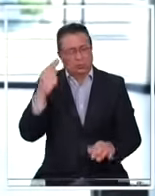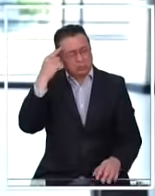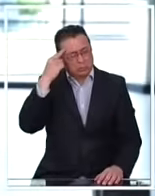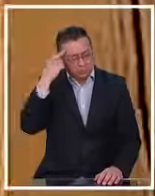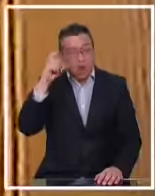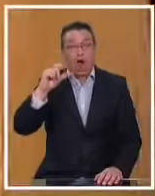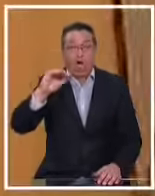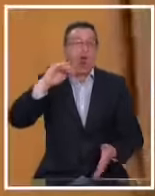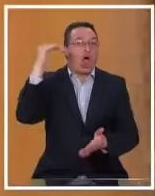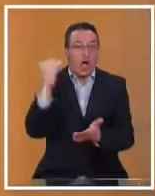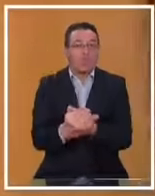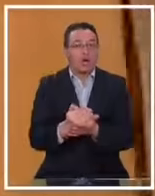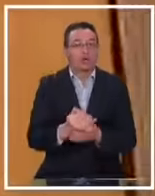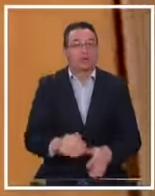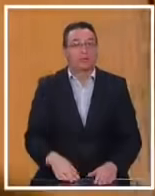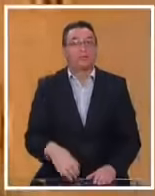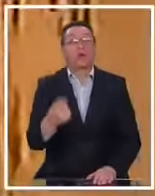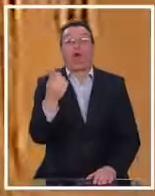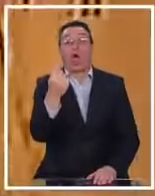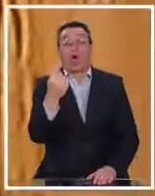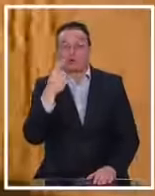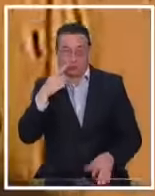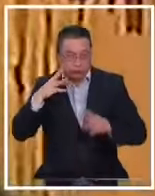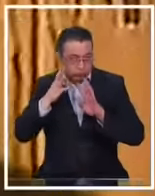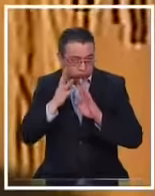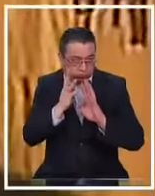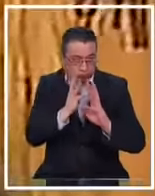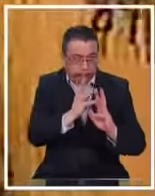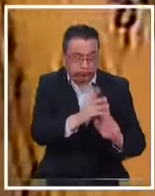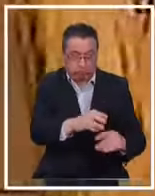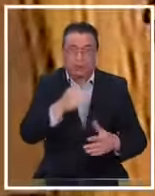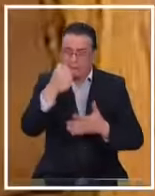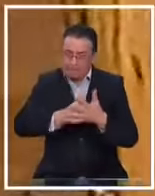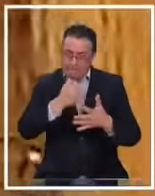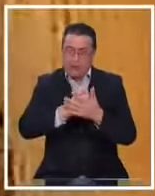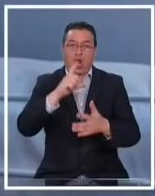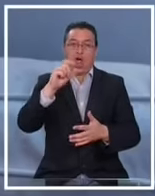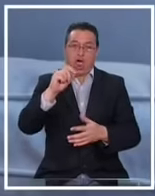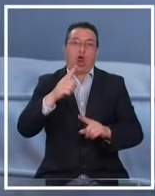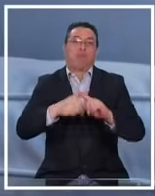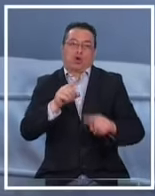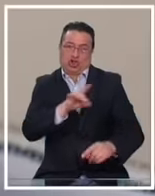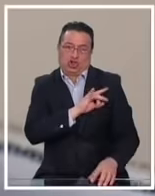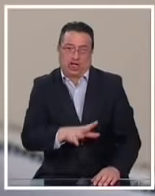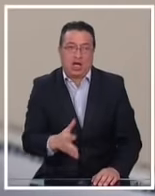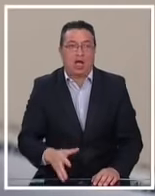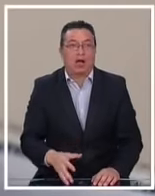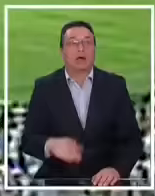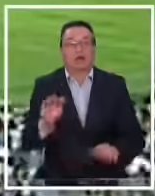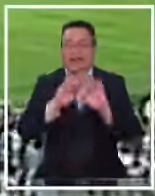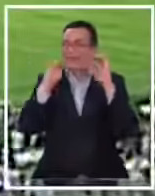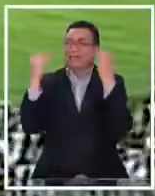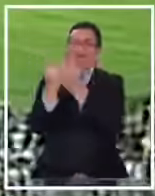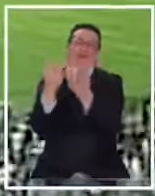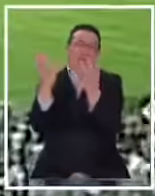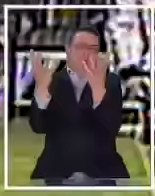ser campeón. Ahí se fueron los 11 hombres que van a estar luchando por Colo-Colo y también por Chile. El estadio repleto.